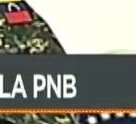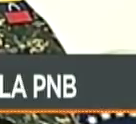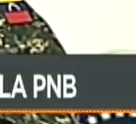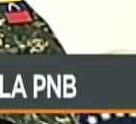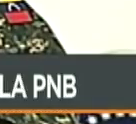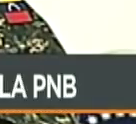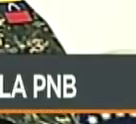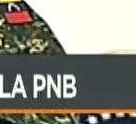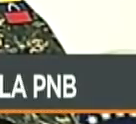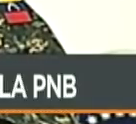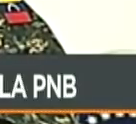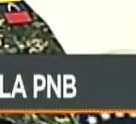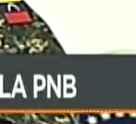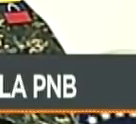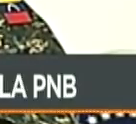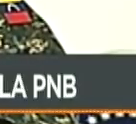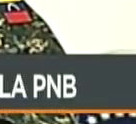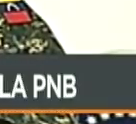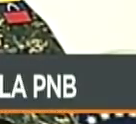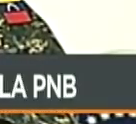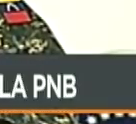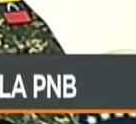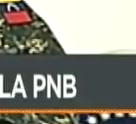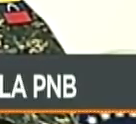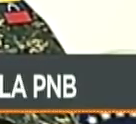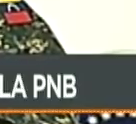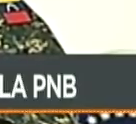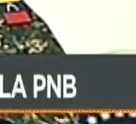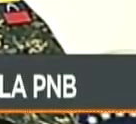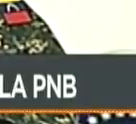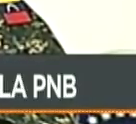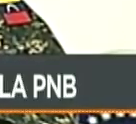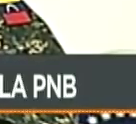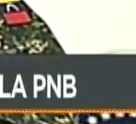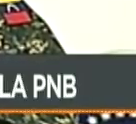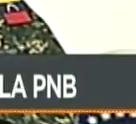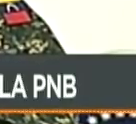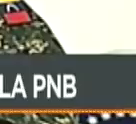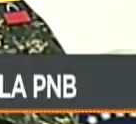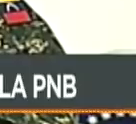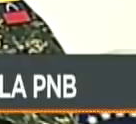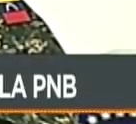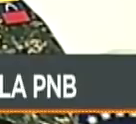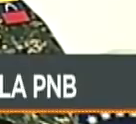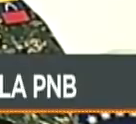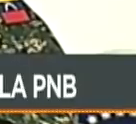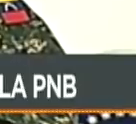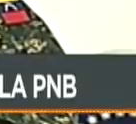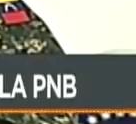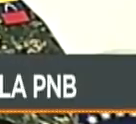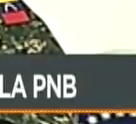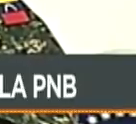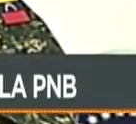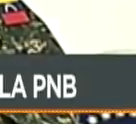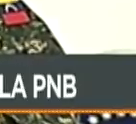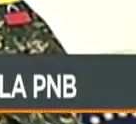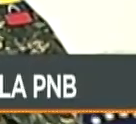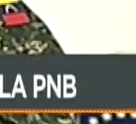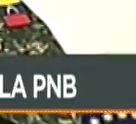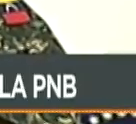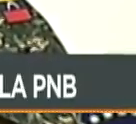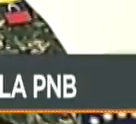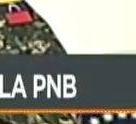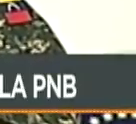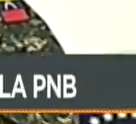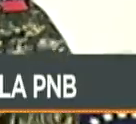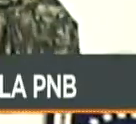200 oficiales expertos en lenguaje de señas para personas con alguna discapacidad